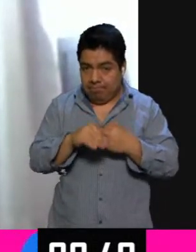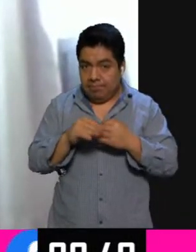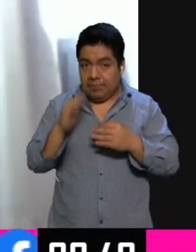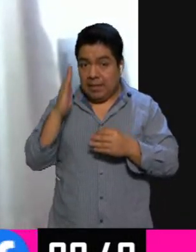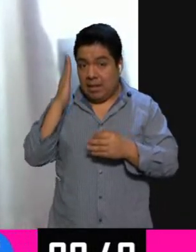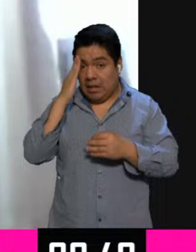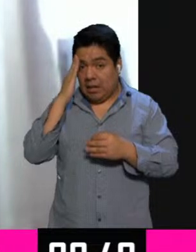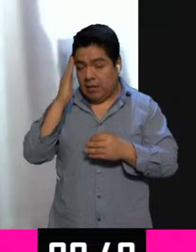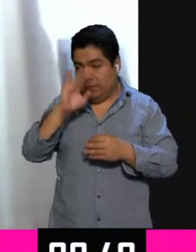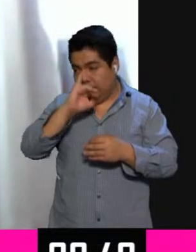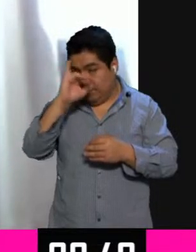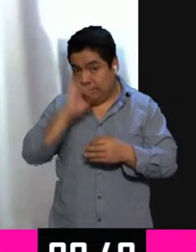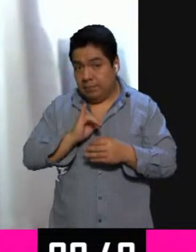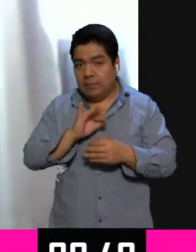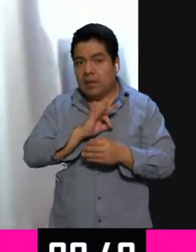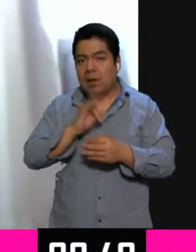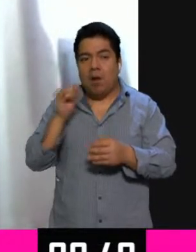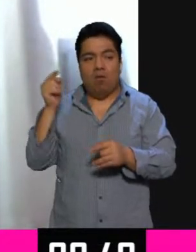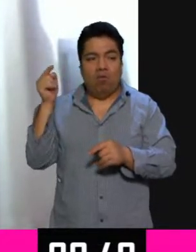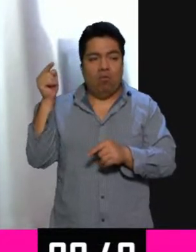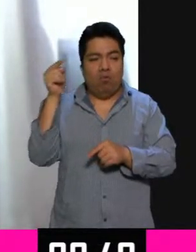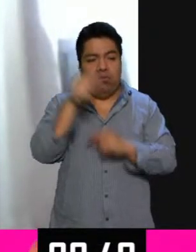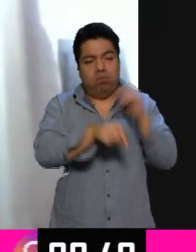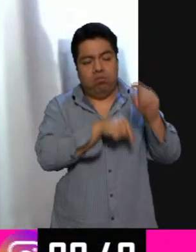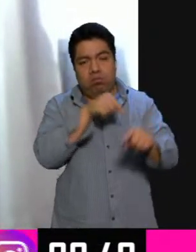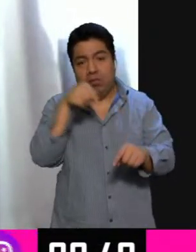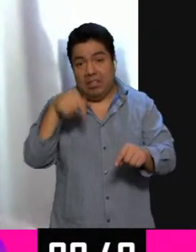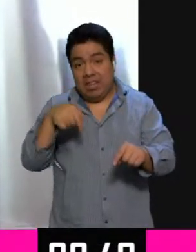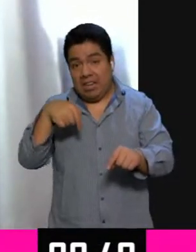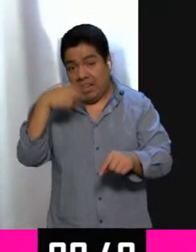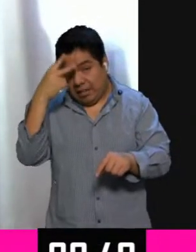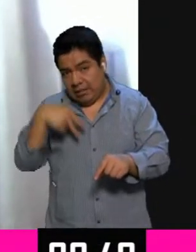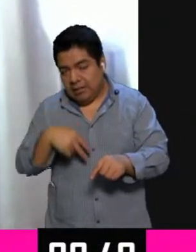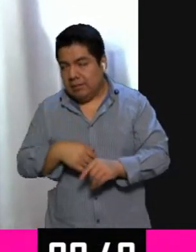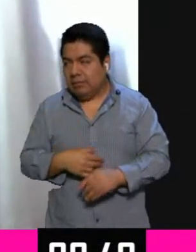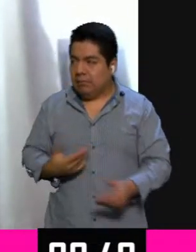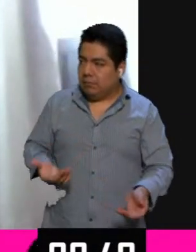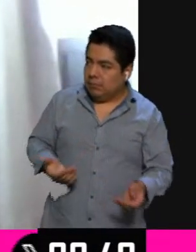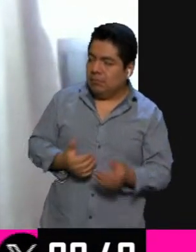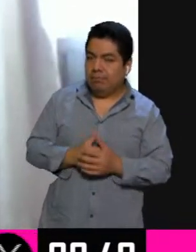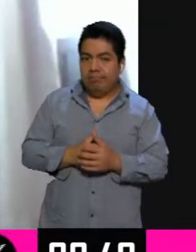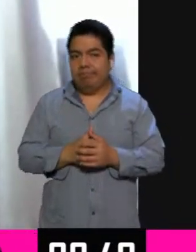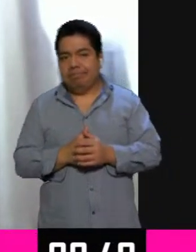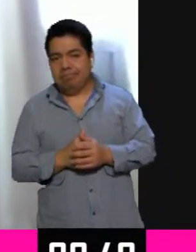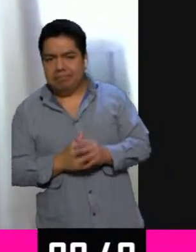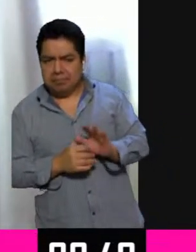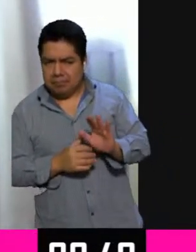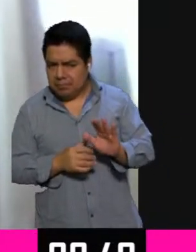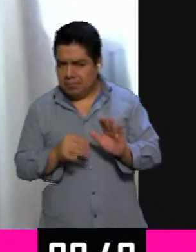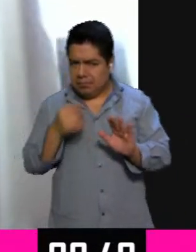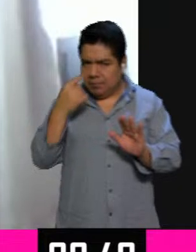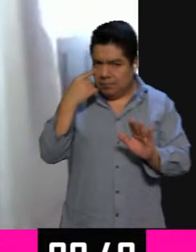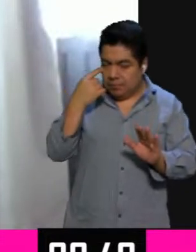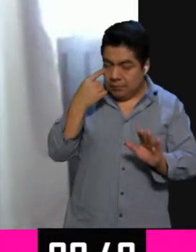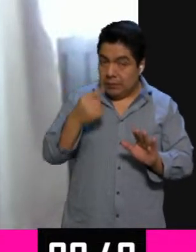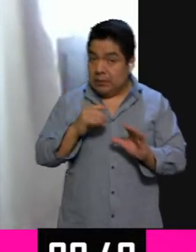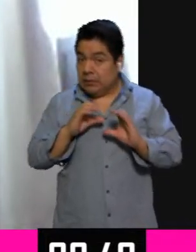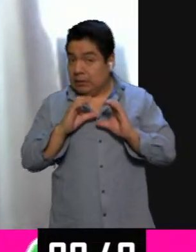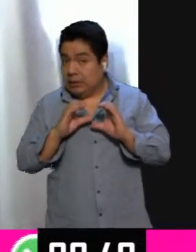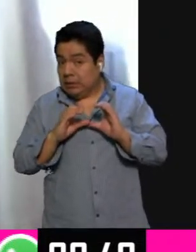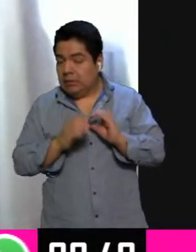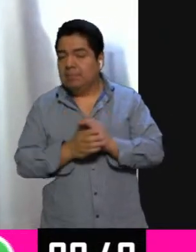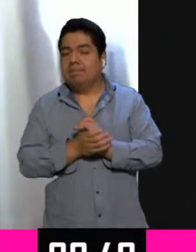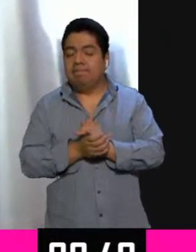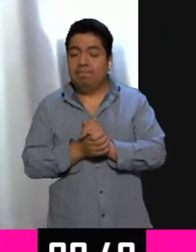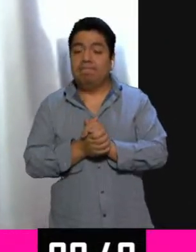capos sean bombardeados en suelo mexicano. Entonces, bueno. esto hay que mirarlo con mucho cuidado,